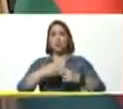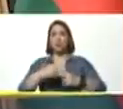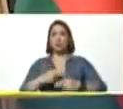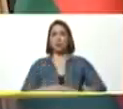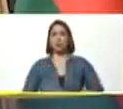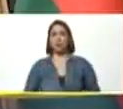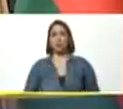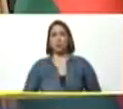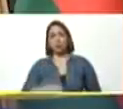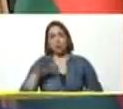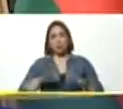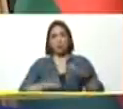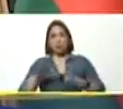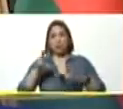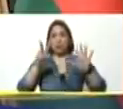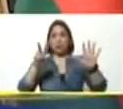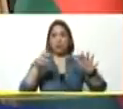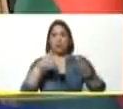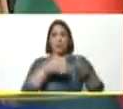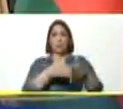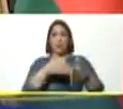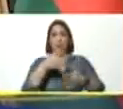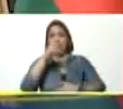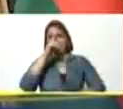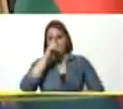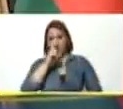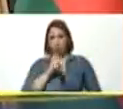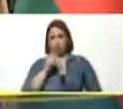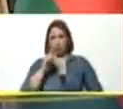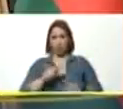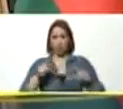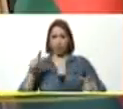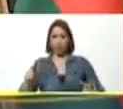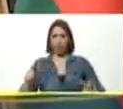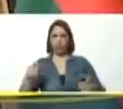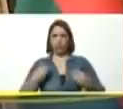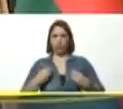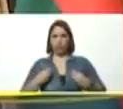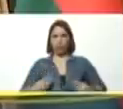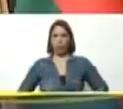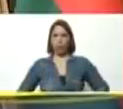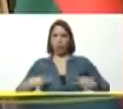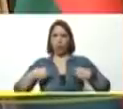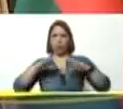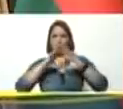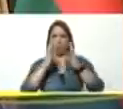de aproximadamente 7.000 años de civilización humana.